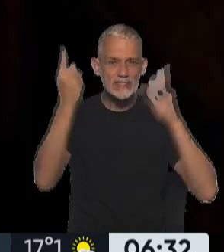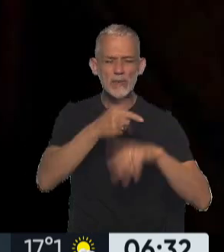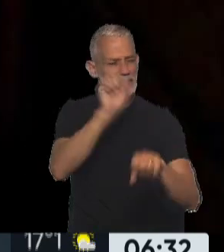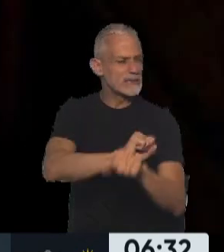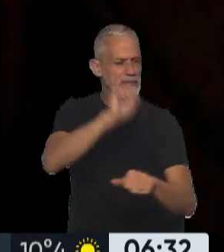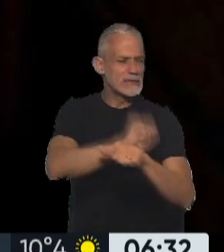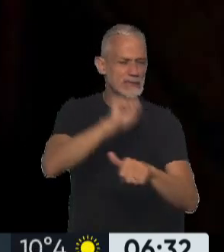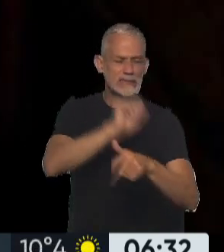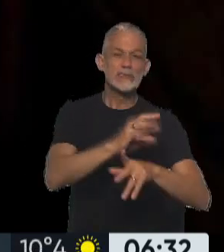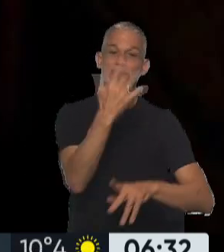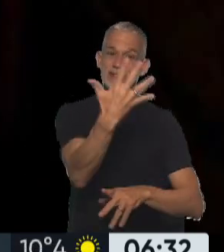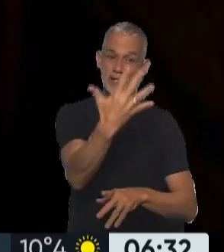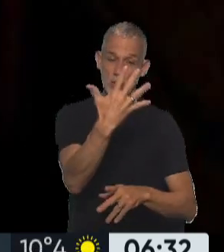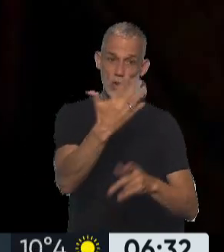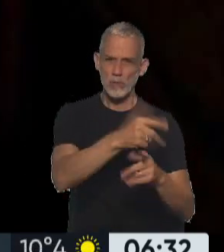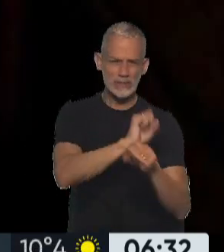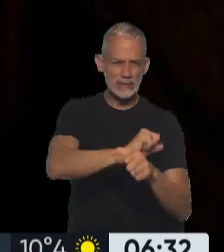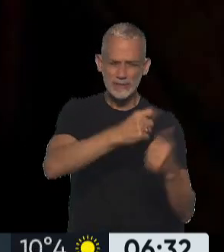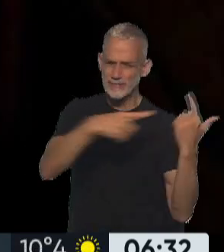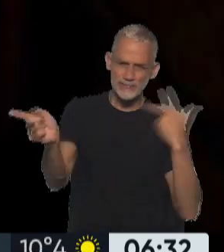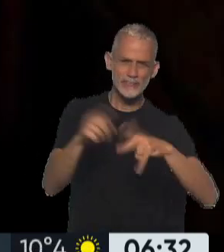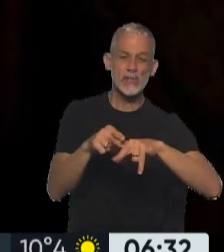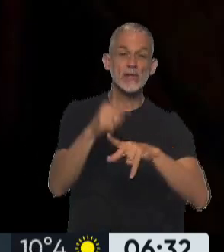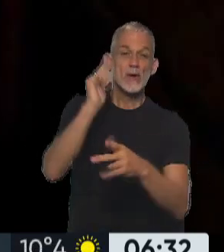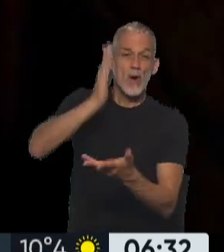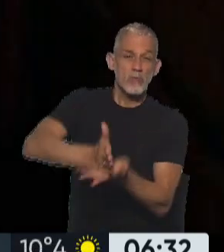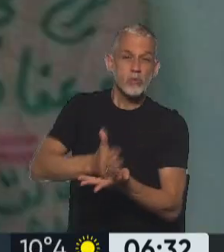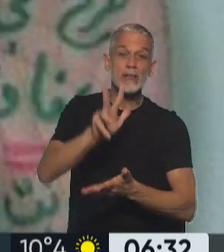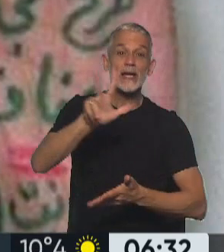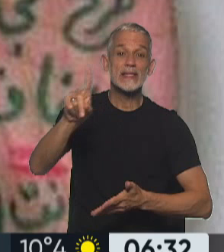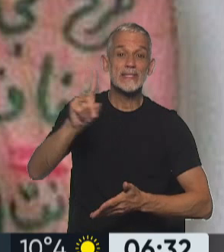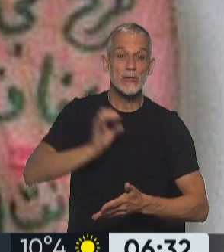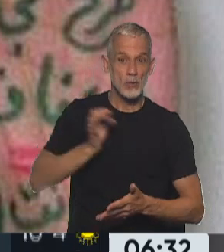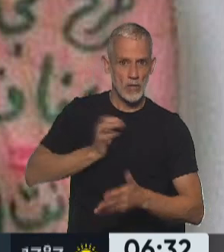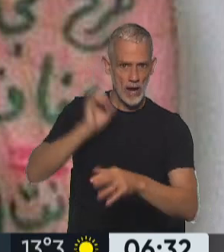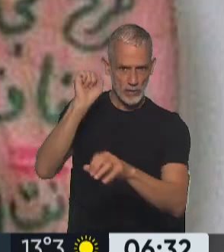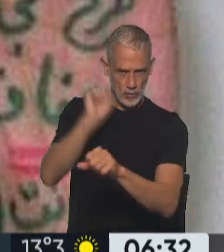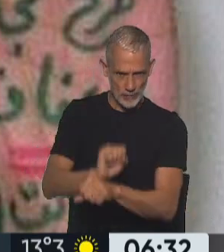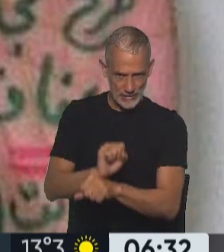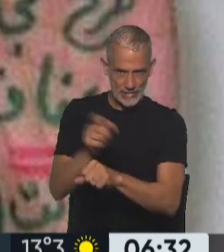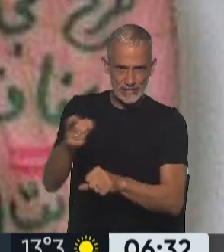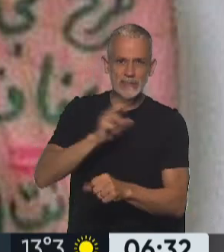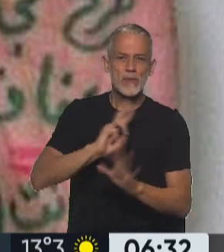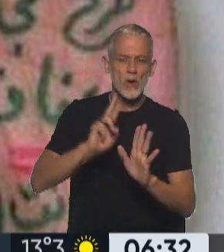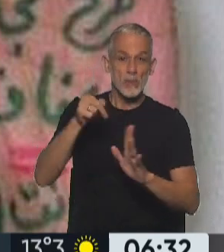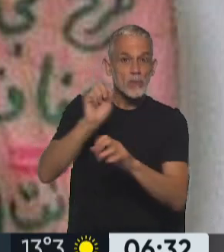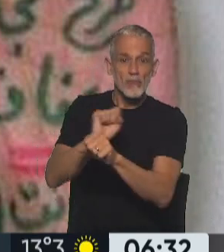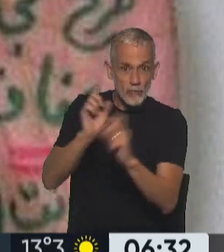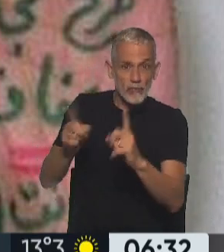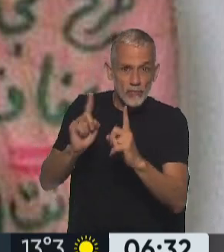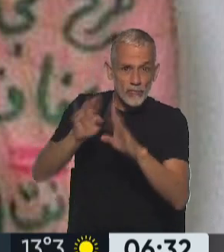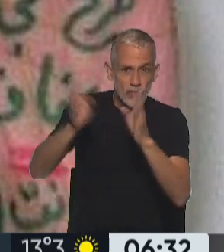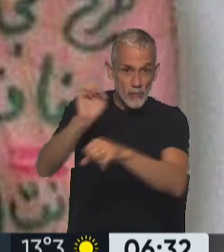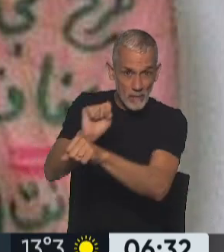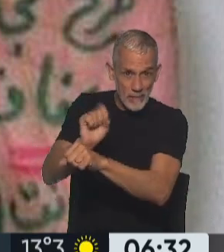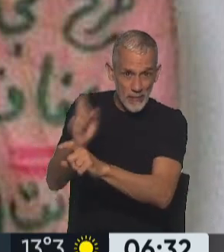en 5 oportunidades y sentenciada a 31 años de prisión. Mohammed está todavía en prisión y ha